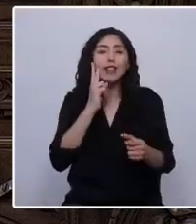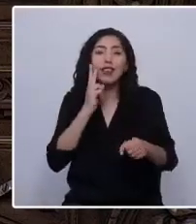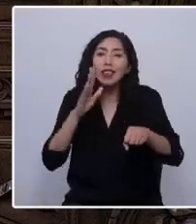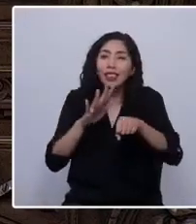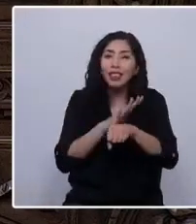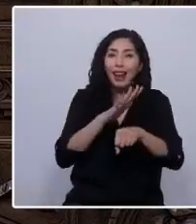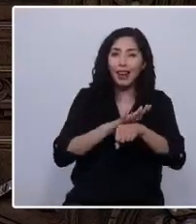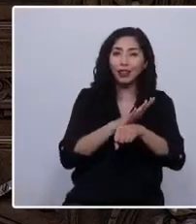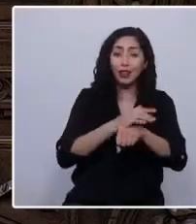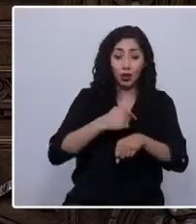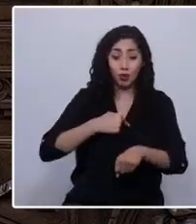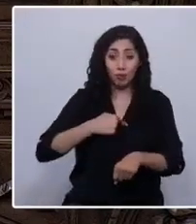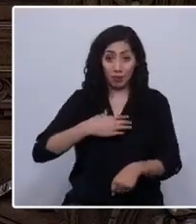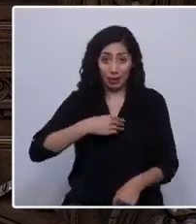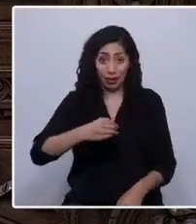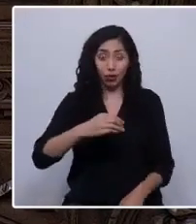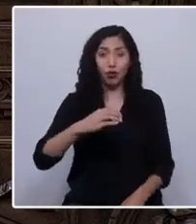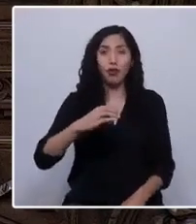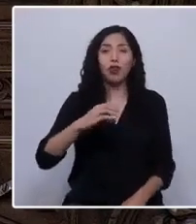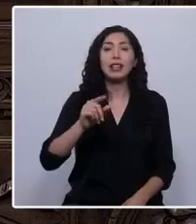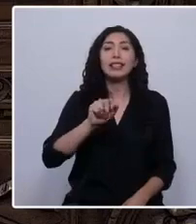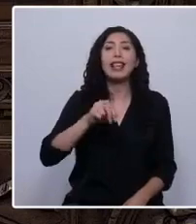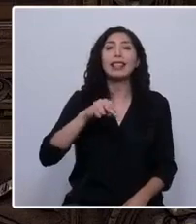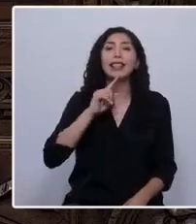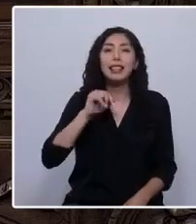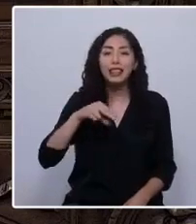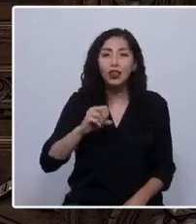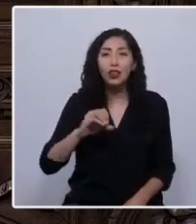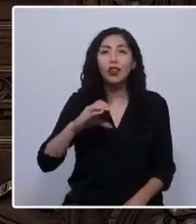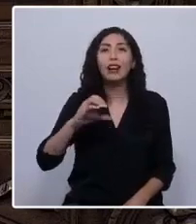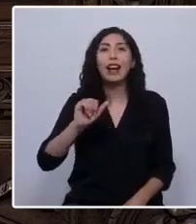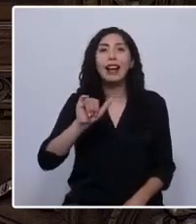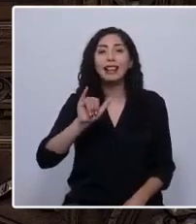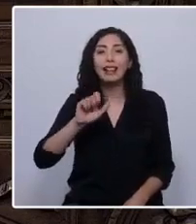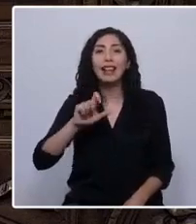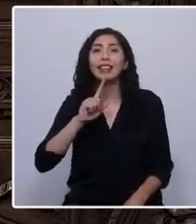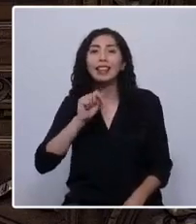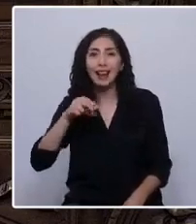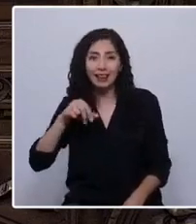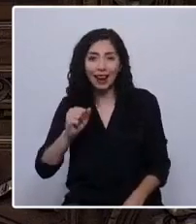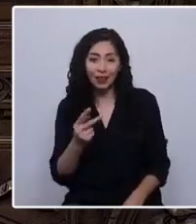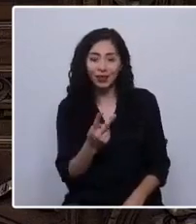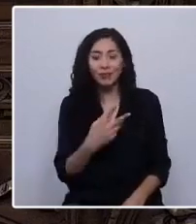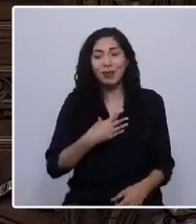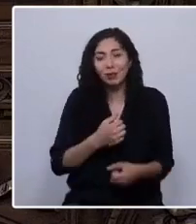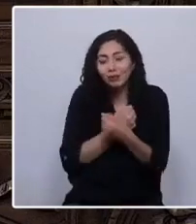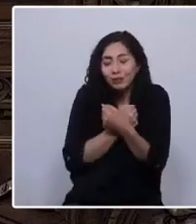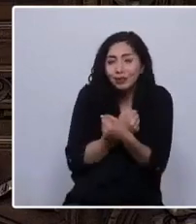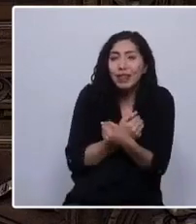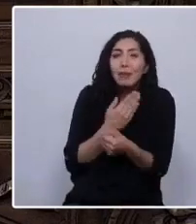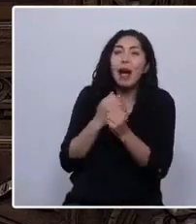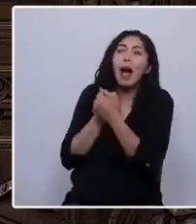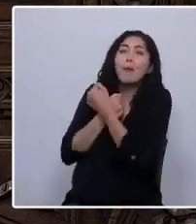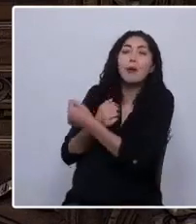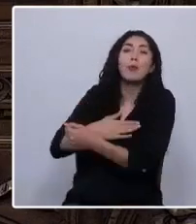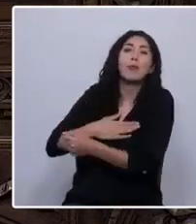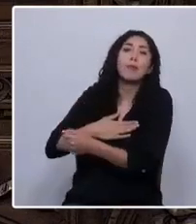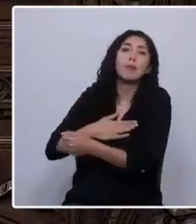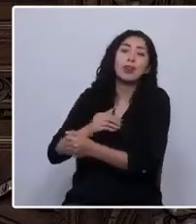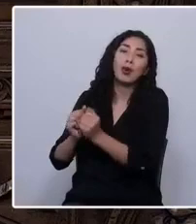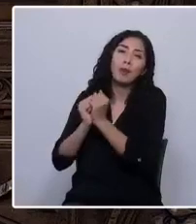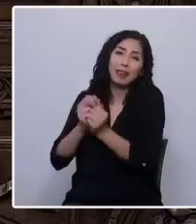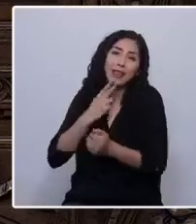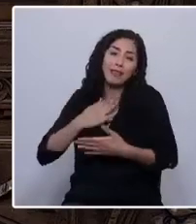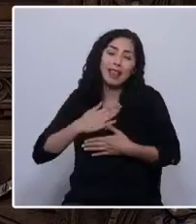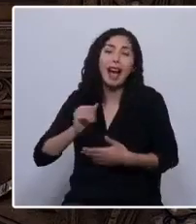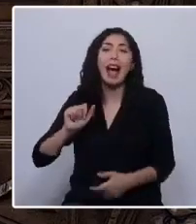padre de Santino y Caetana, que me vuelan el alma y me la llenan de banderas. Amo a mi compañera de vida, Alejandra, con la que todo,